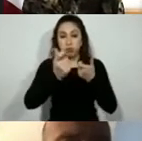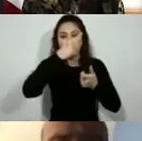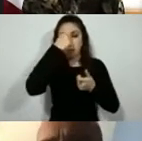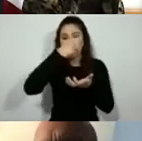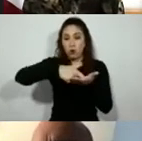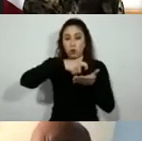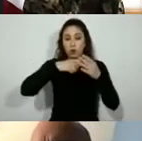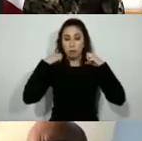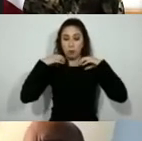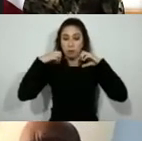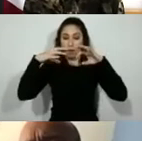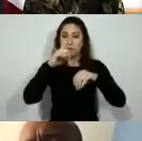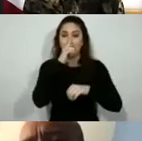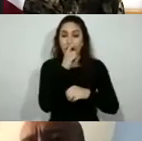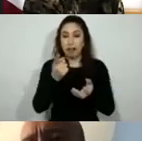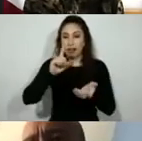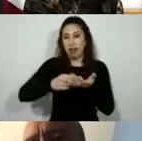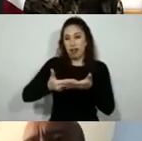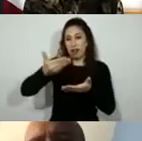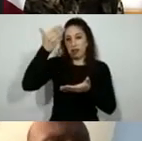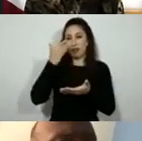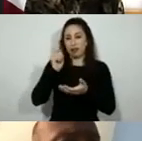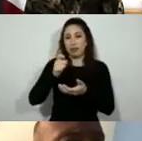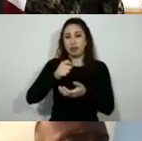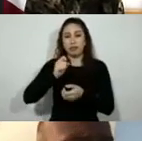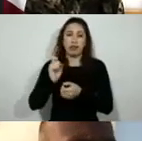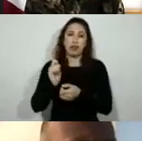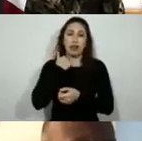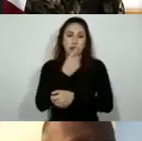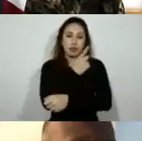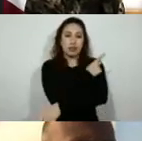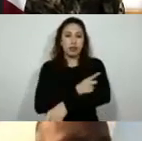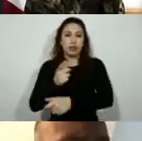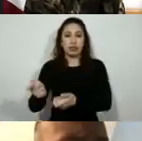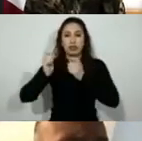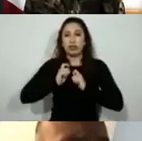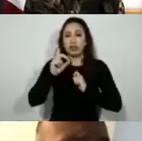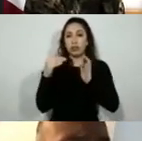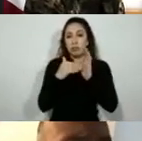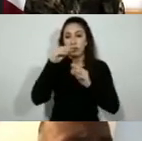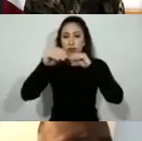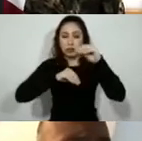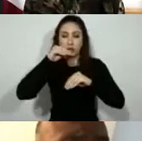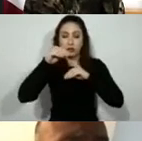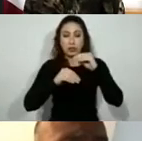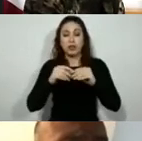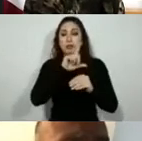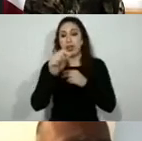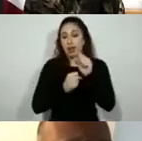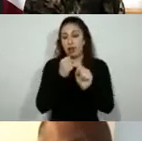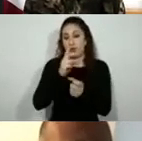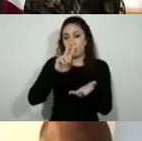con un inventario de 93,000 luminarias en vialidades secundarias. En el primer año dimos mantenimiento